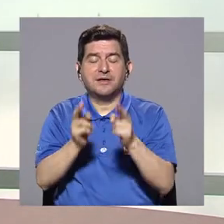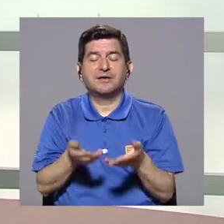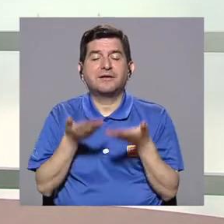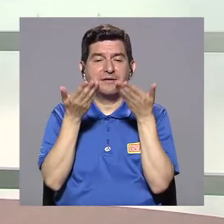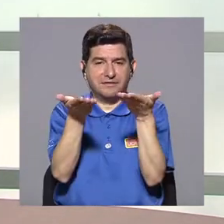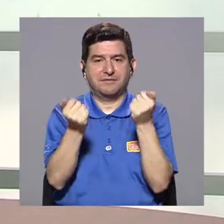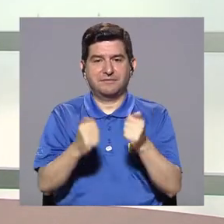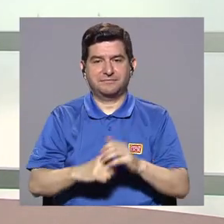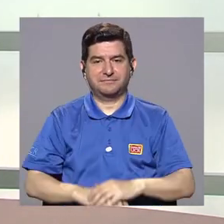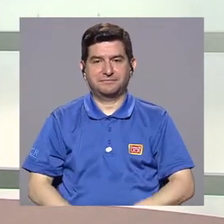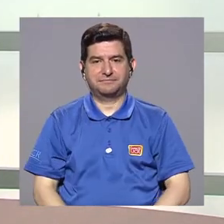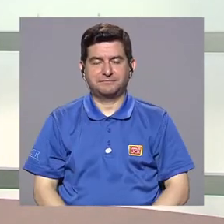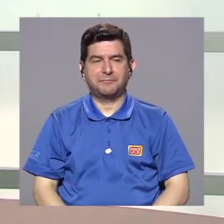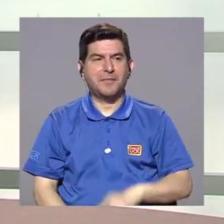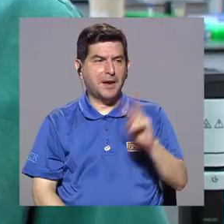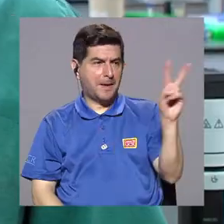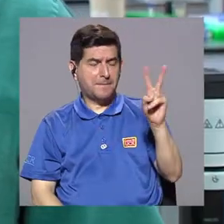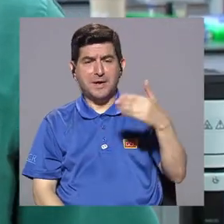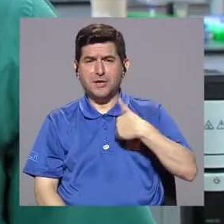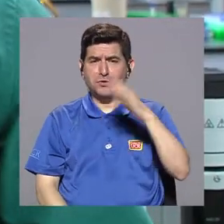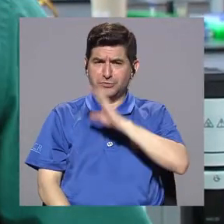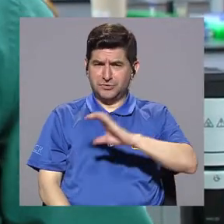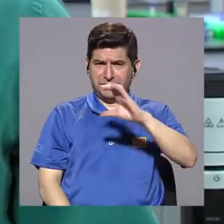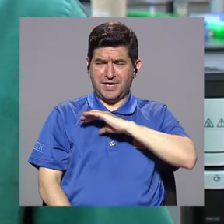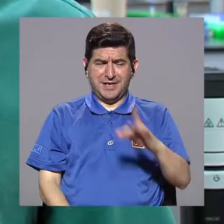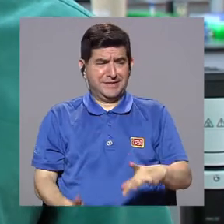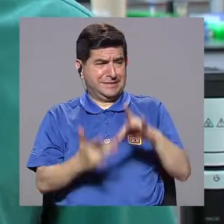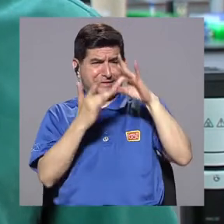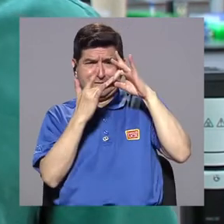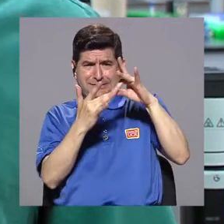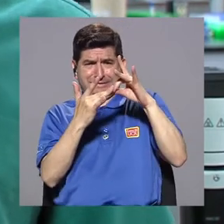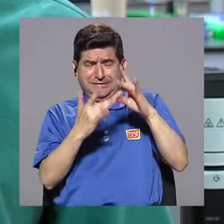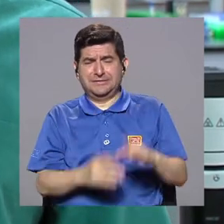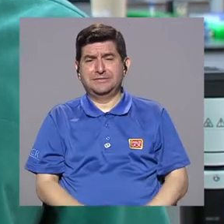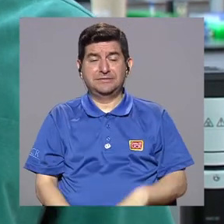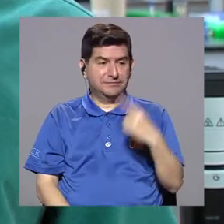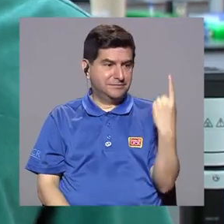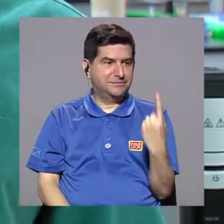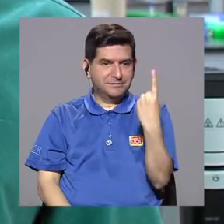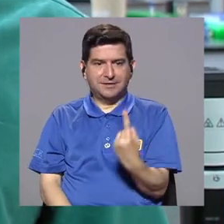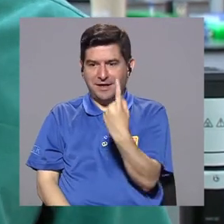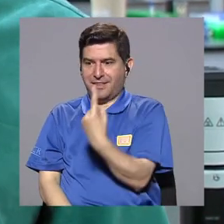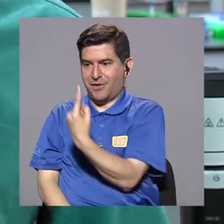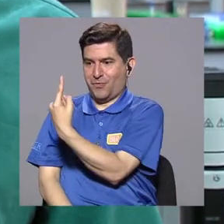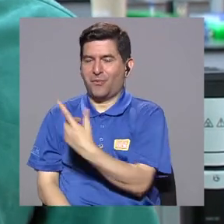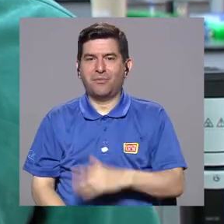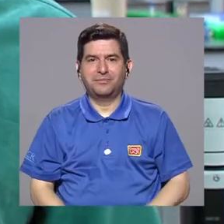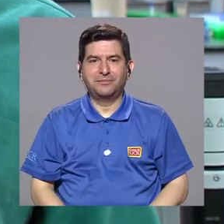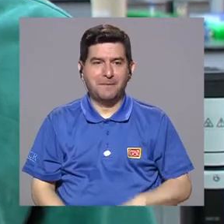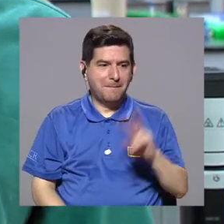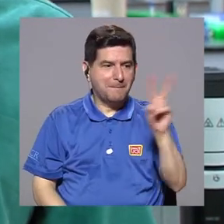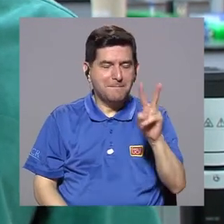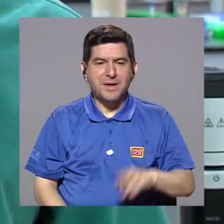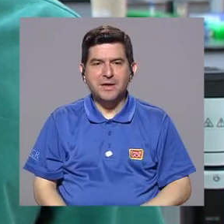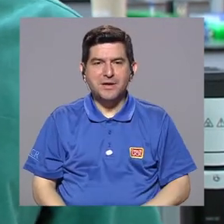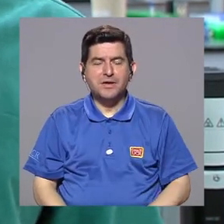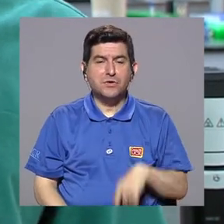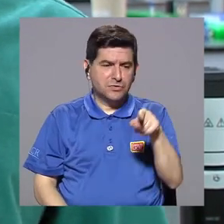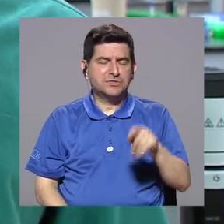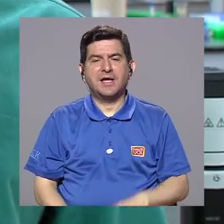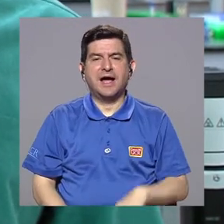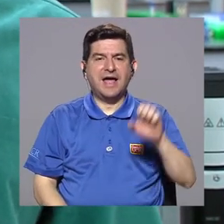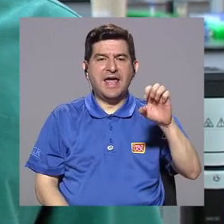la respuesta que nosotros damos. Virus van a tener características particulares de cada virus, ¿verdad? Entonces, digamos, un virus